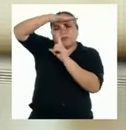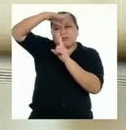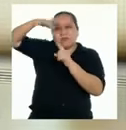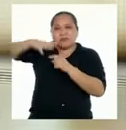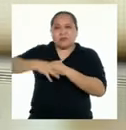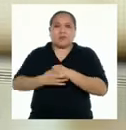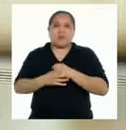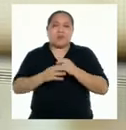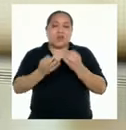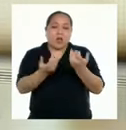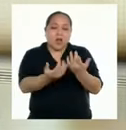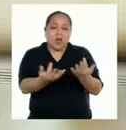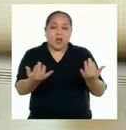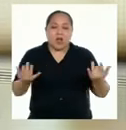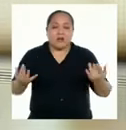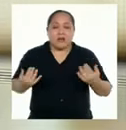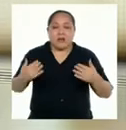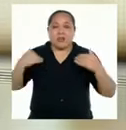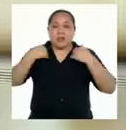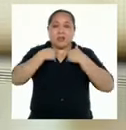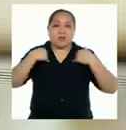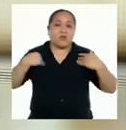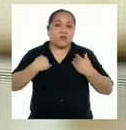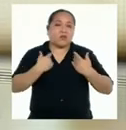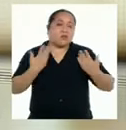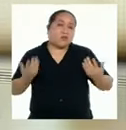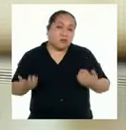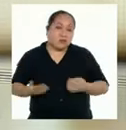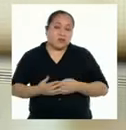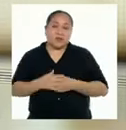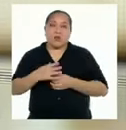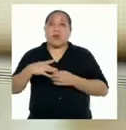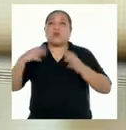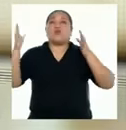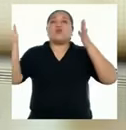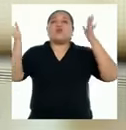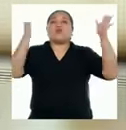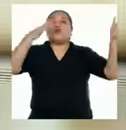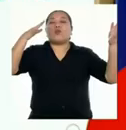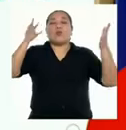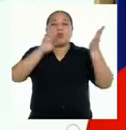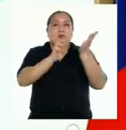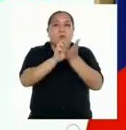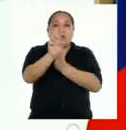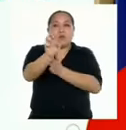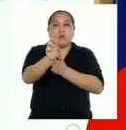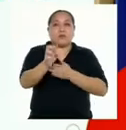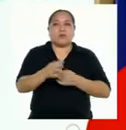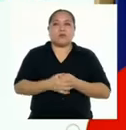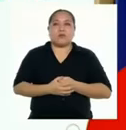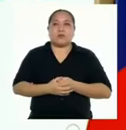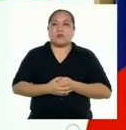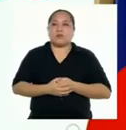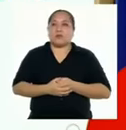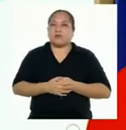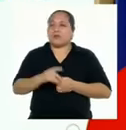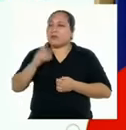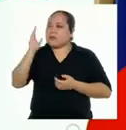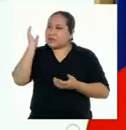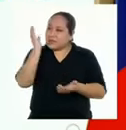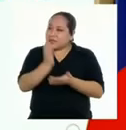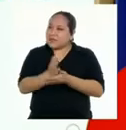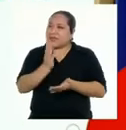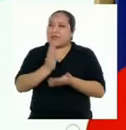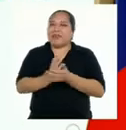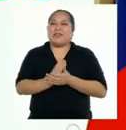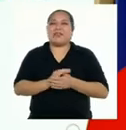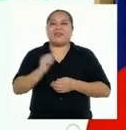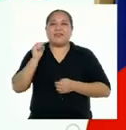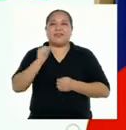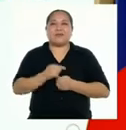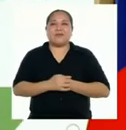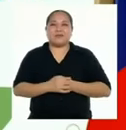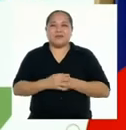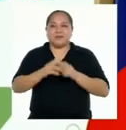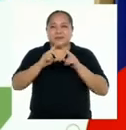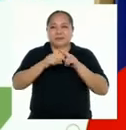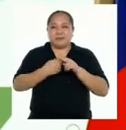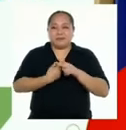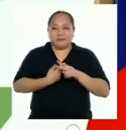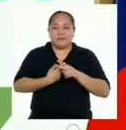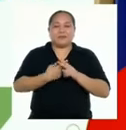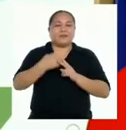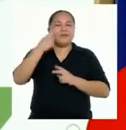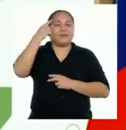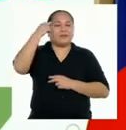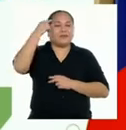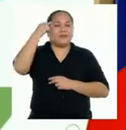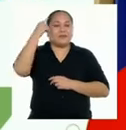los jardines, los animalitos, el aire puro. Te sentencio entonces a empezar a considerar el